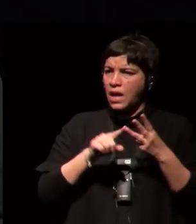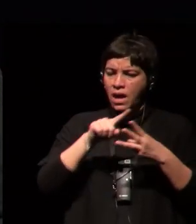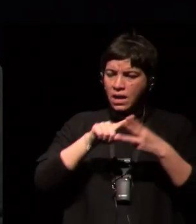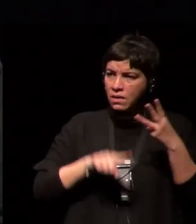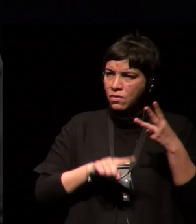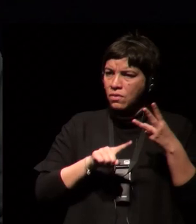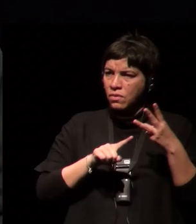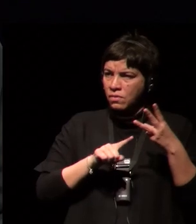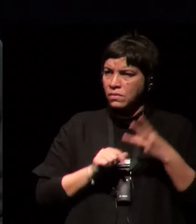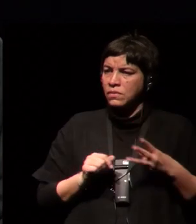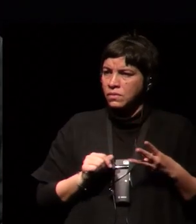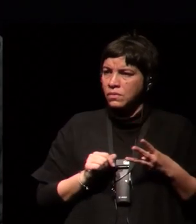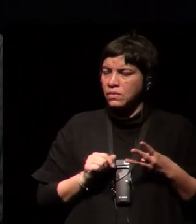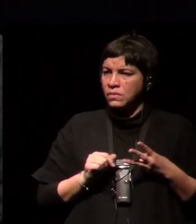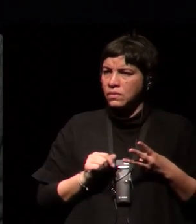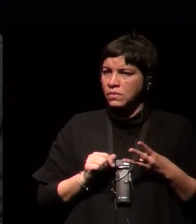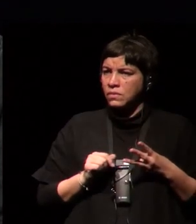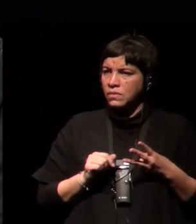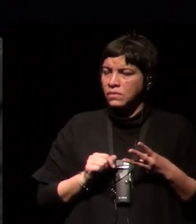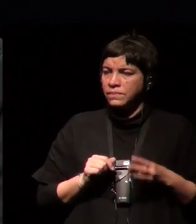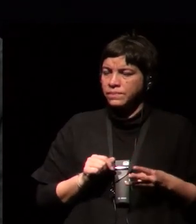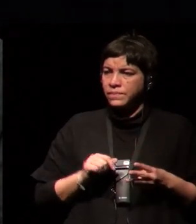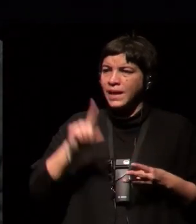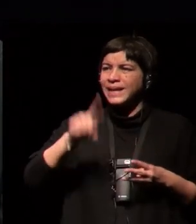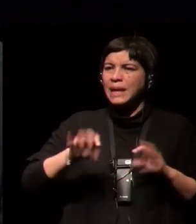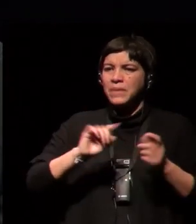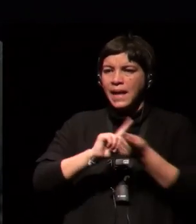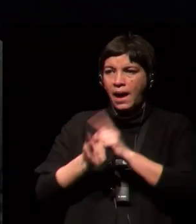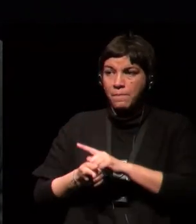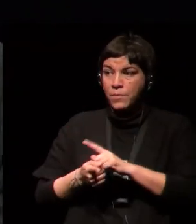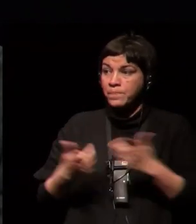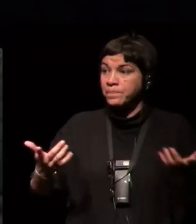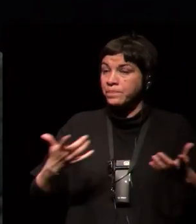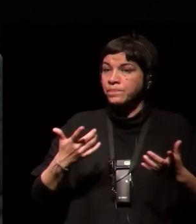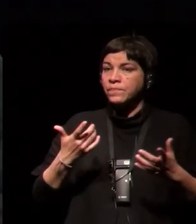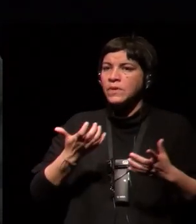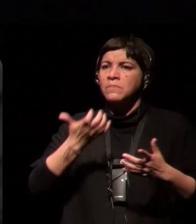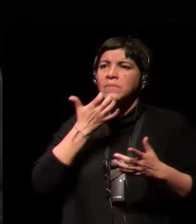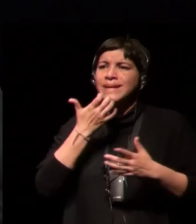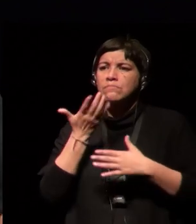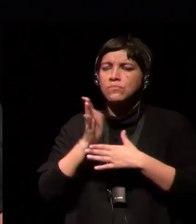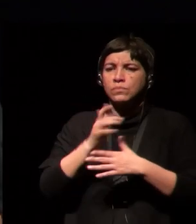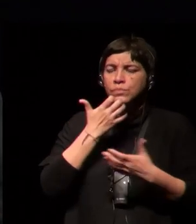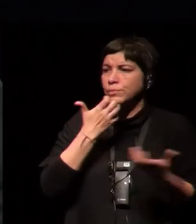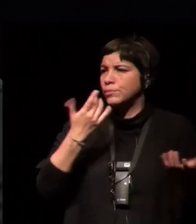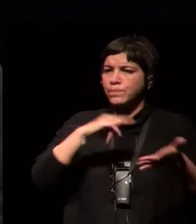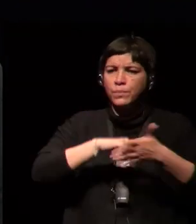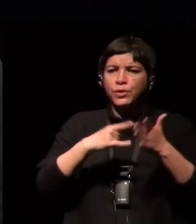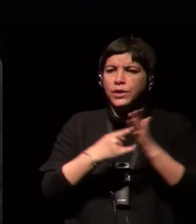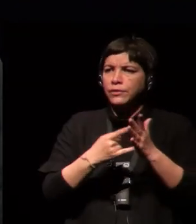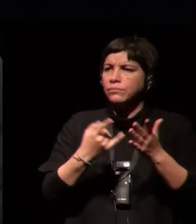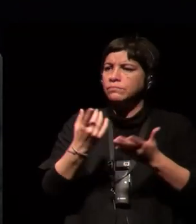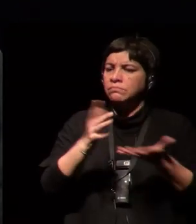illustrate that, y del cambio. Para ilustrar esto en un proyecto, por ejemplo, que se centre en